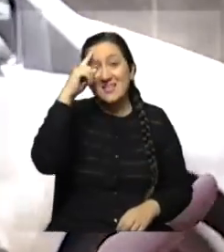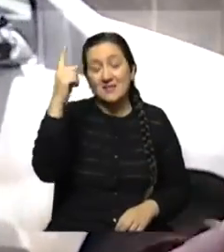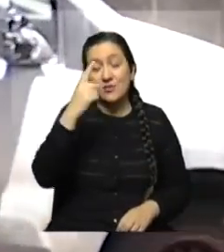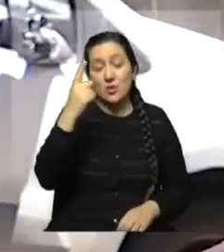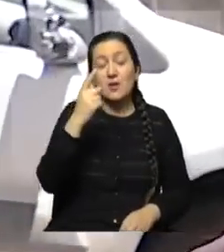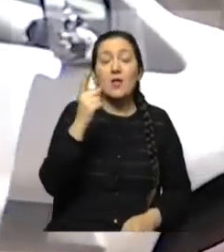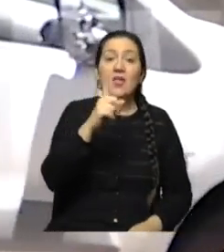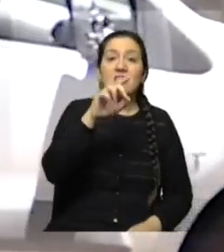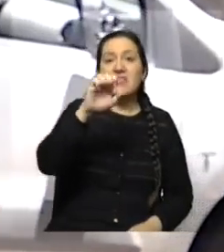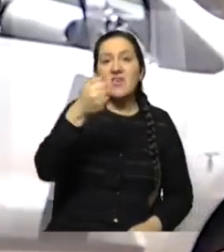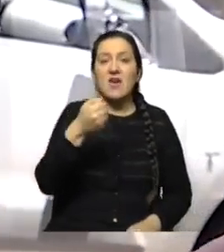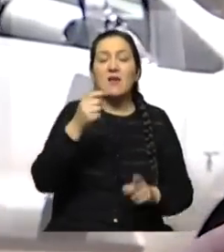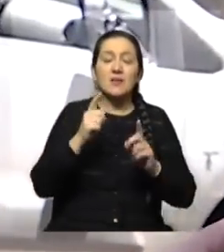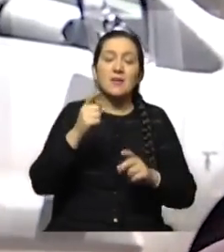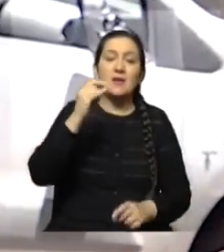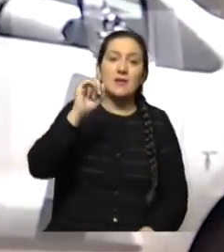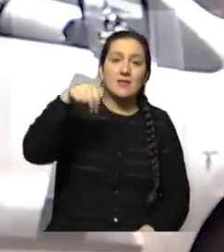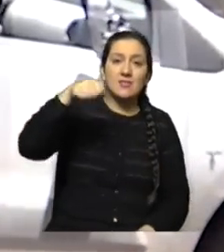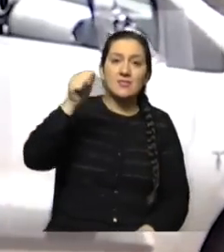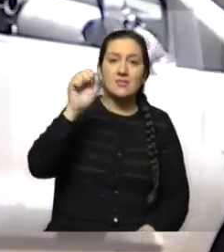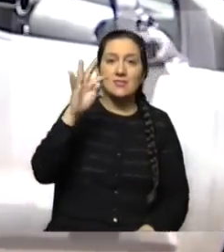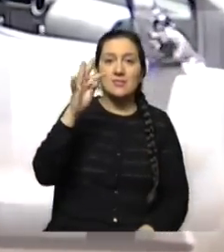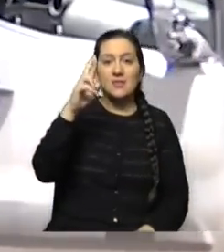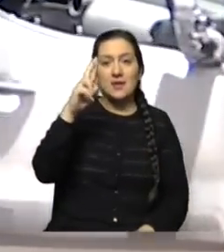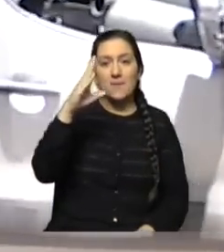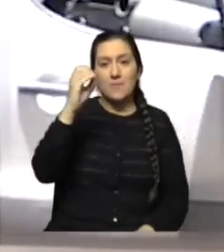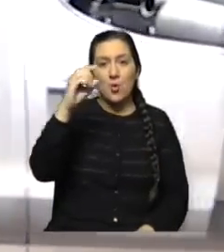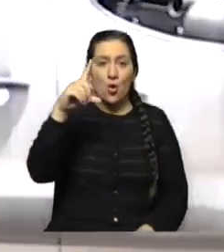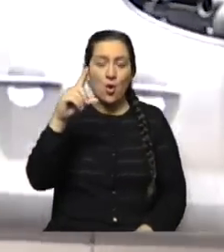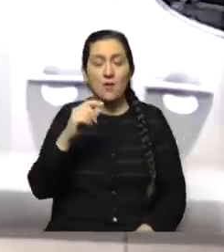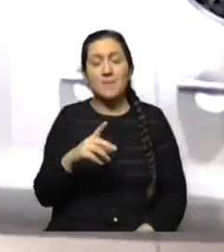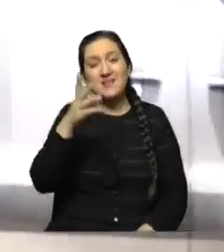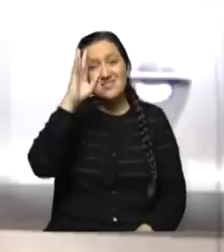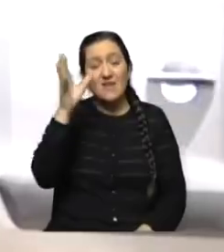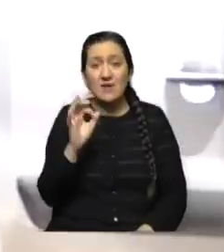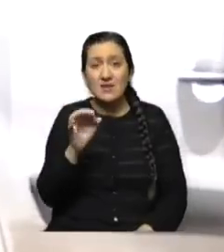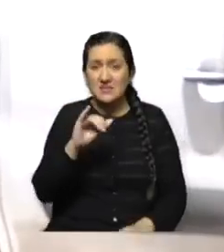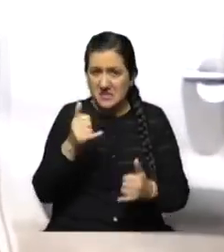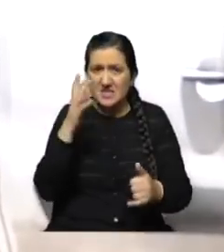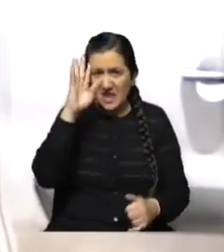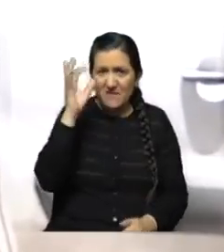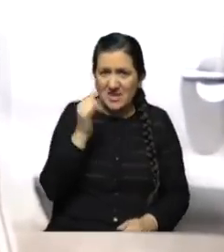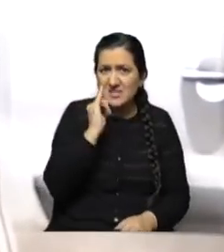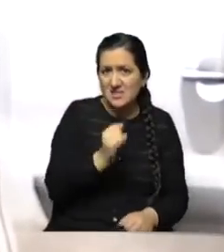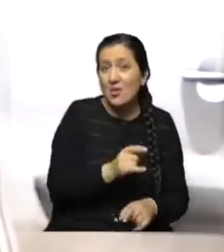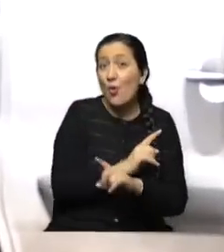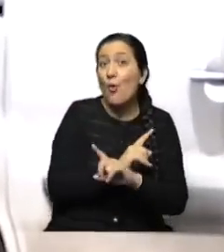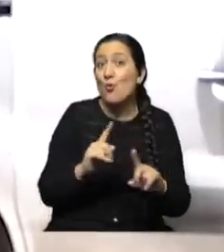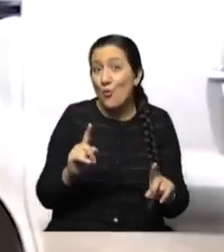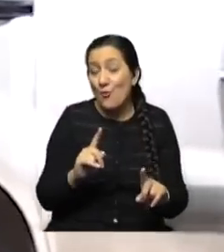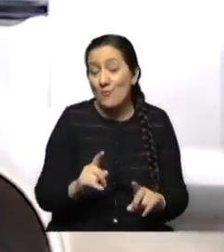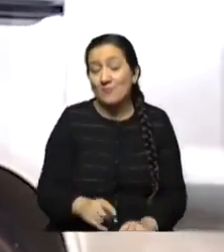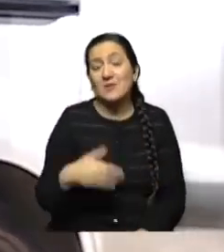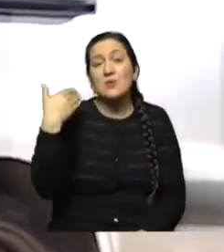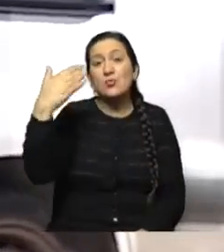por de la dirección de drogas Cuál era el intercambio de información para saber el tenor si se tenía conocimiento o no por parte de las autoridades